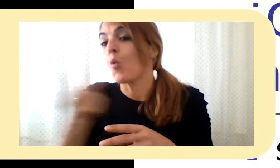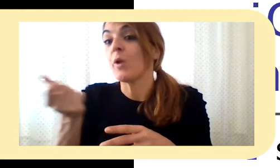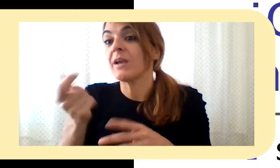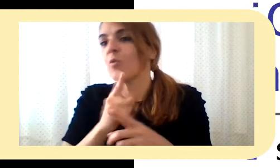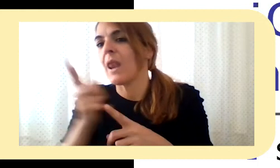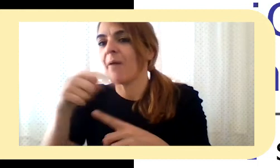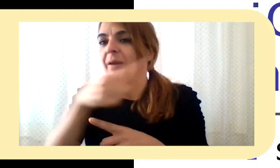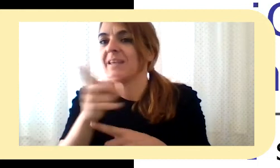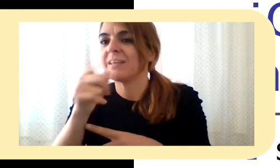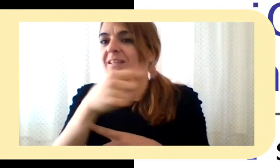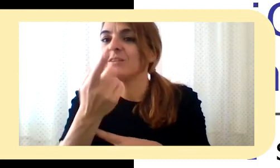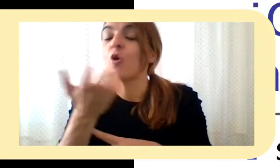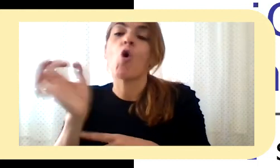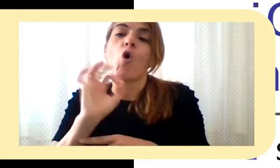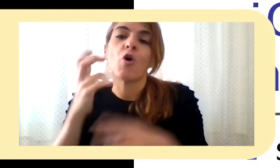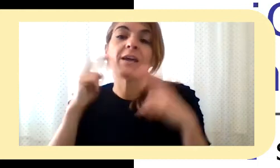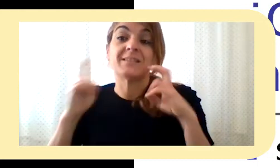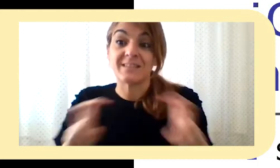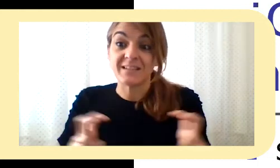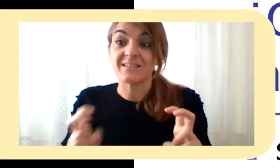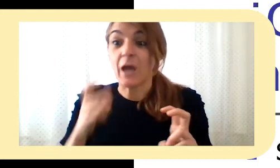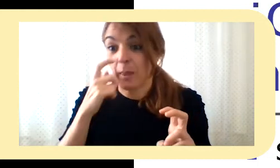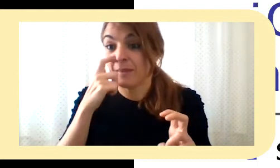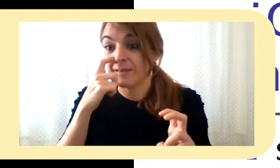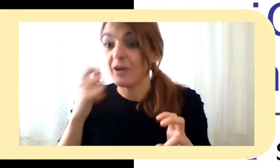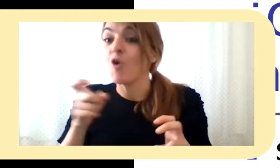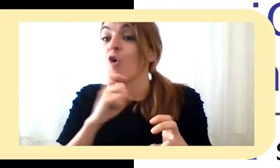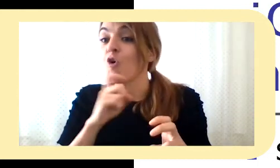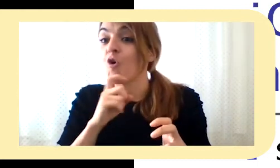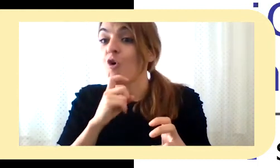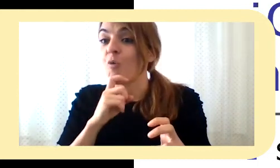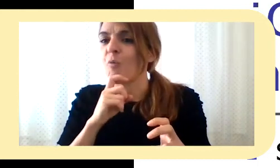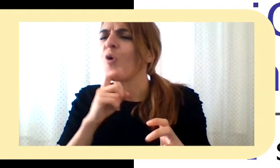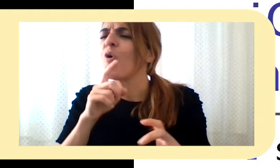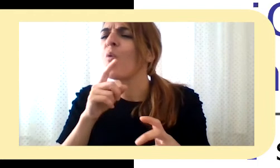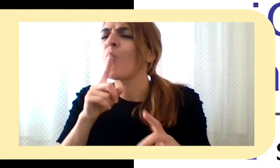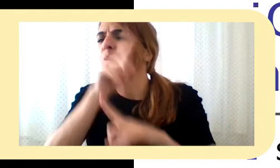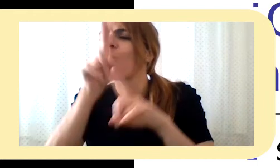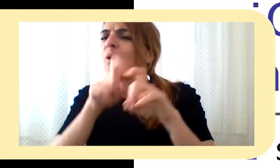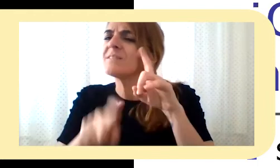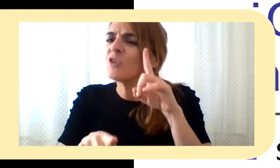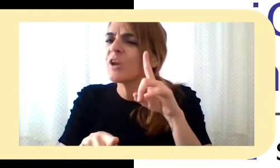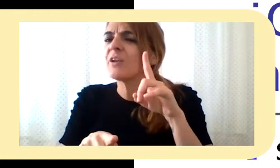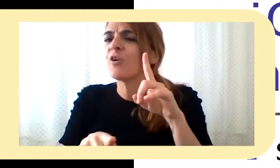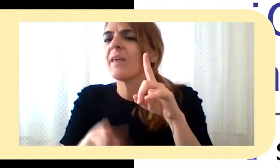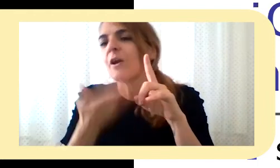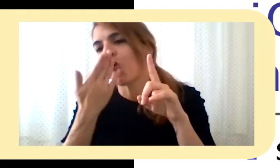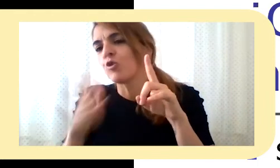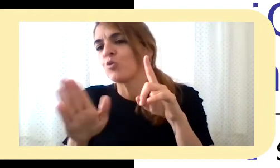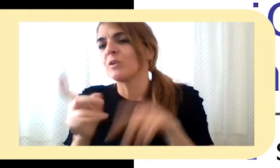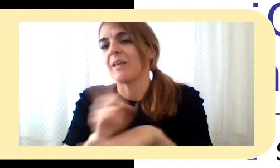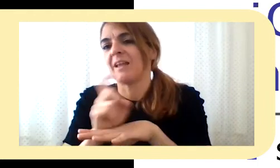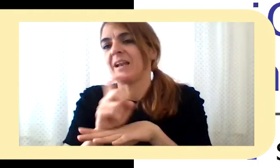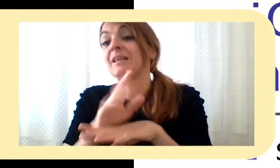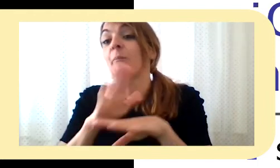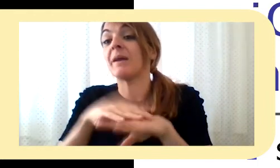estresadas, como un cuestionario de conducta de rata para saber cómo ha influido un medicamento